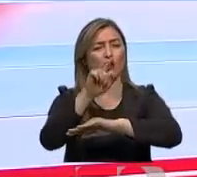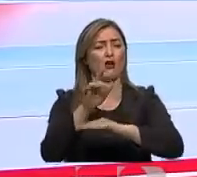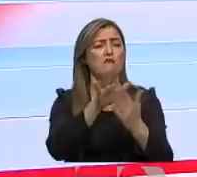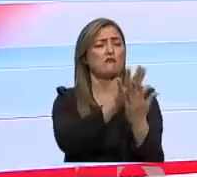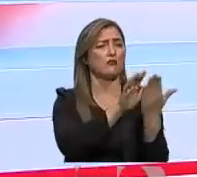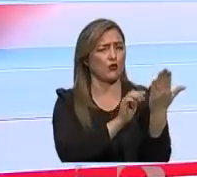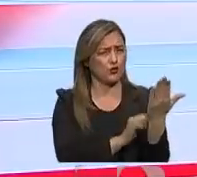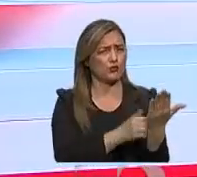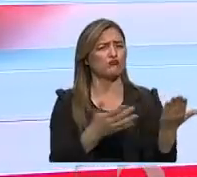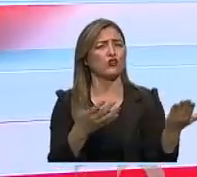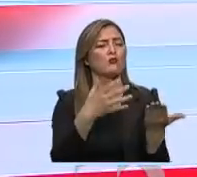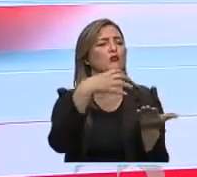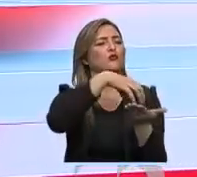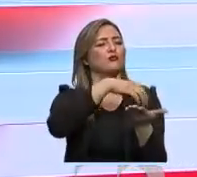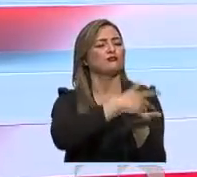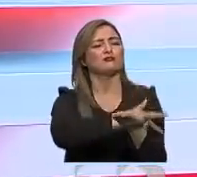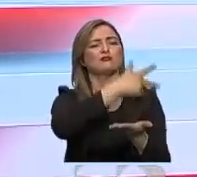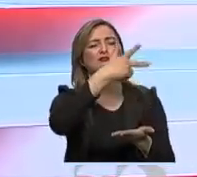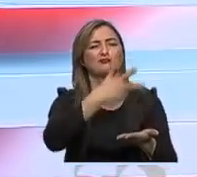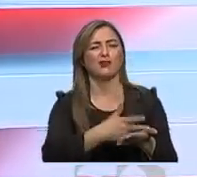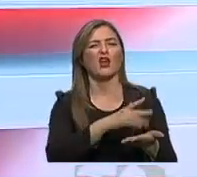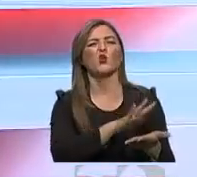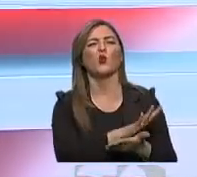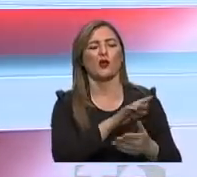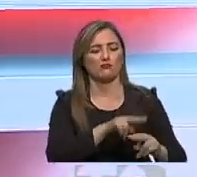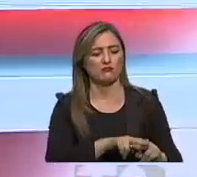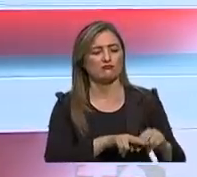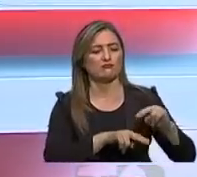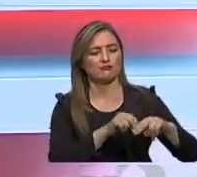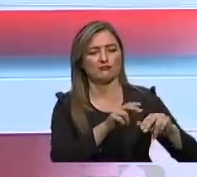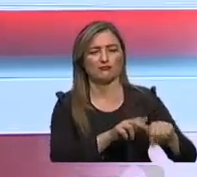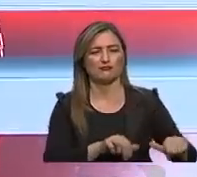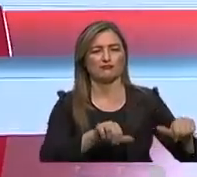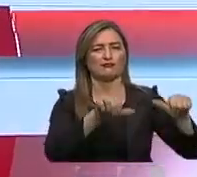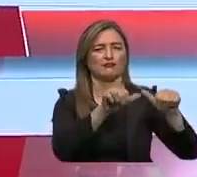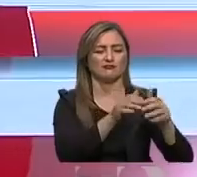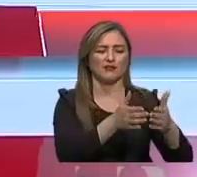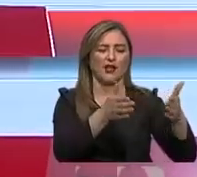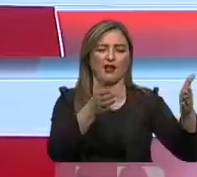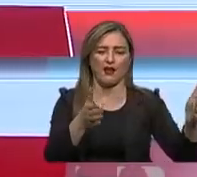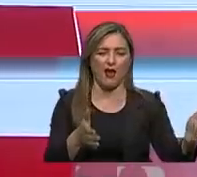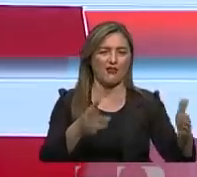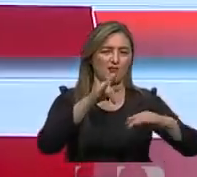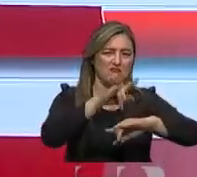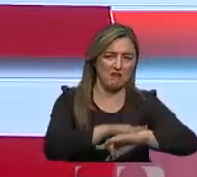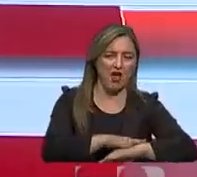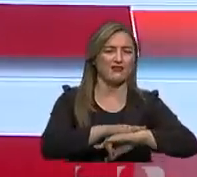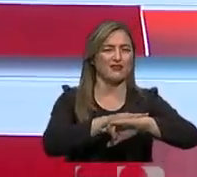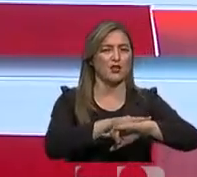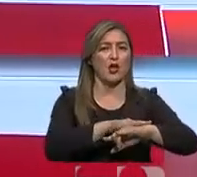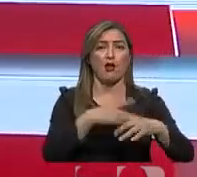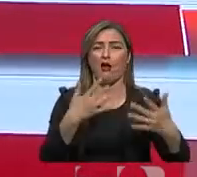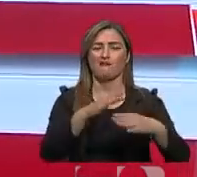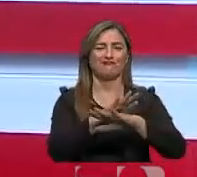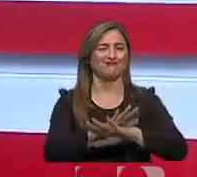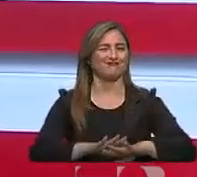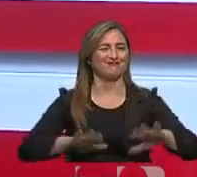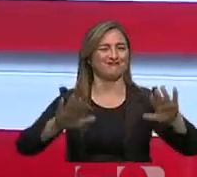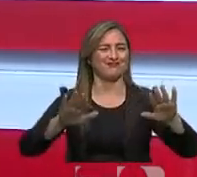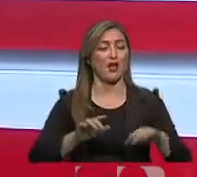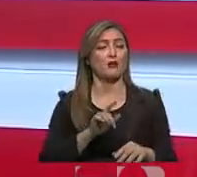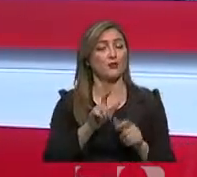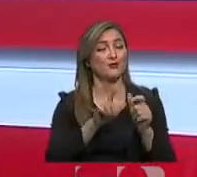16 en la provincia de Chimborazo con la ampliación de aulas y baterías sanitarias. Un cambio positivo donde más de 310 estudiantes